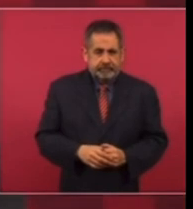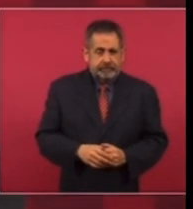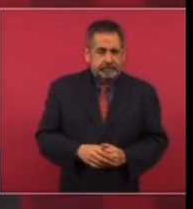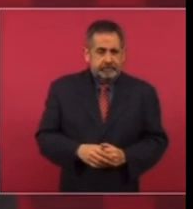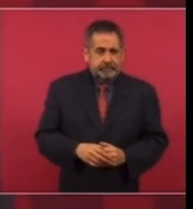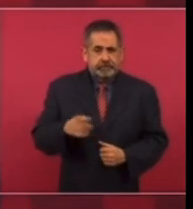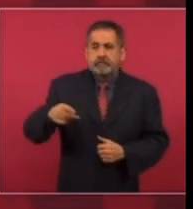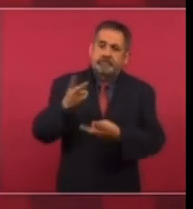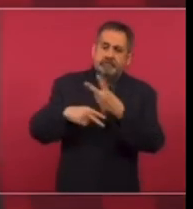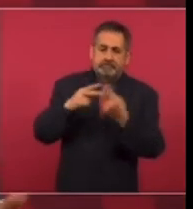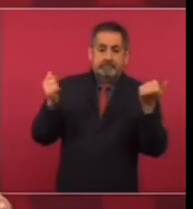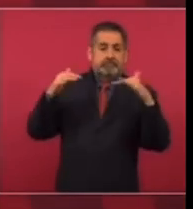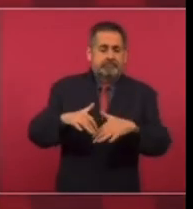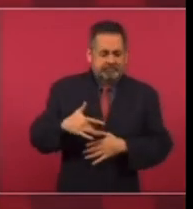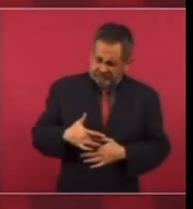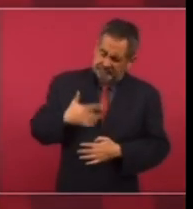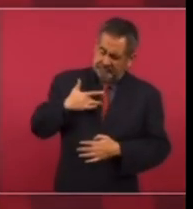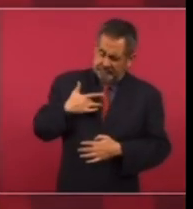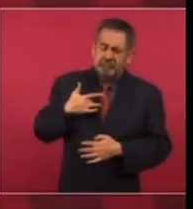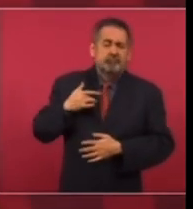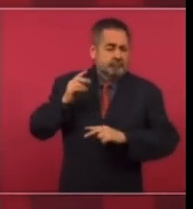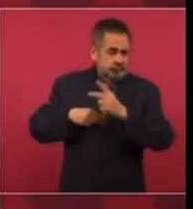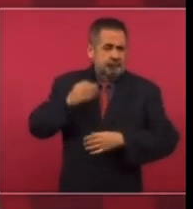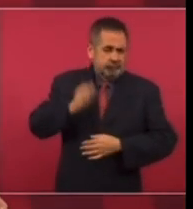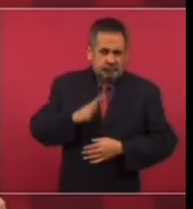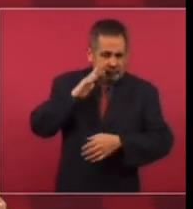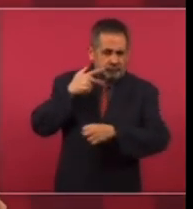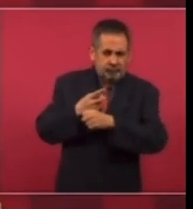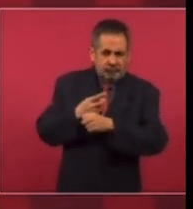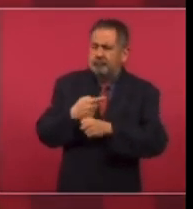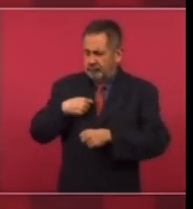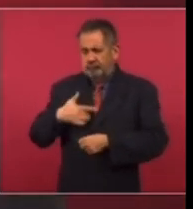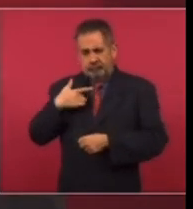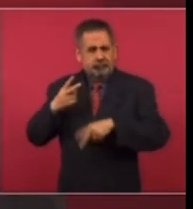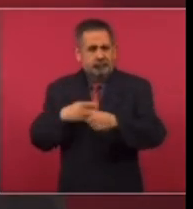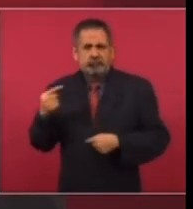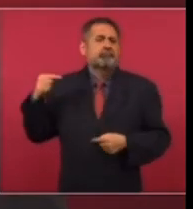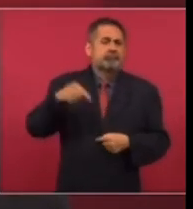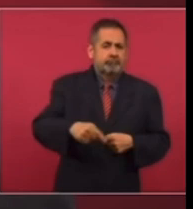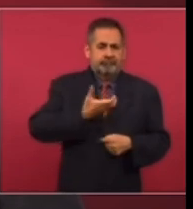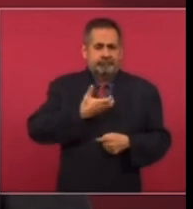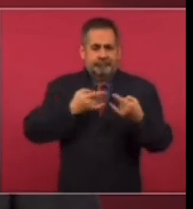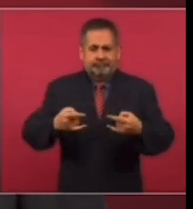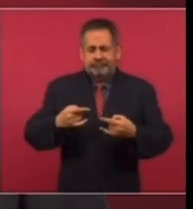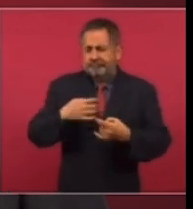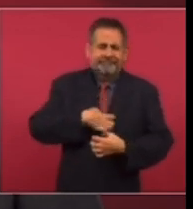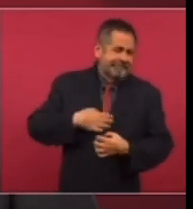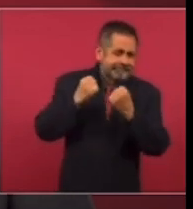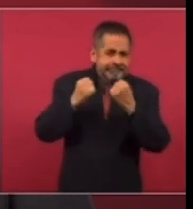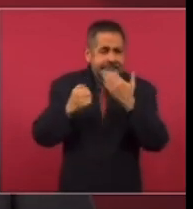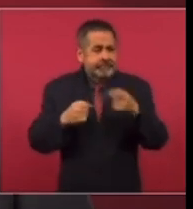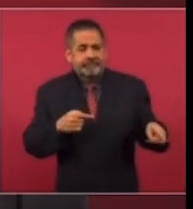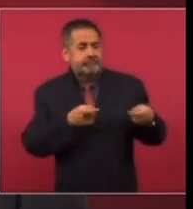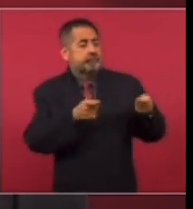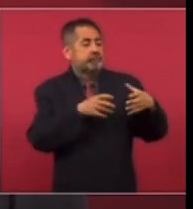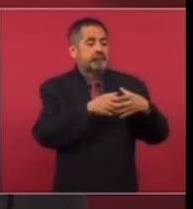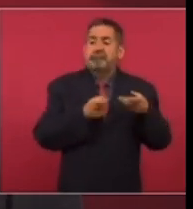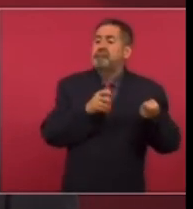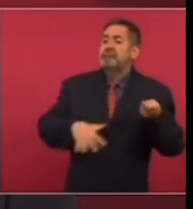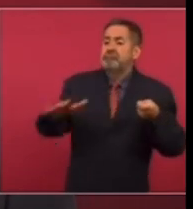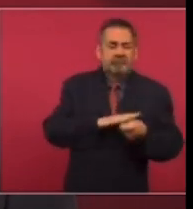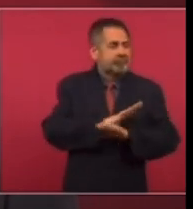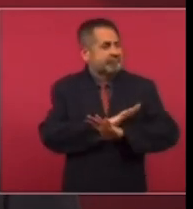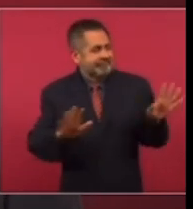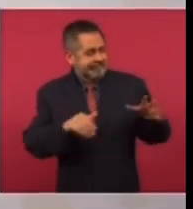van a venir acarreados porque vienen a celebrar de que ya no dominan la oligarquía